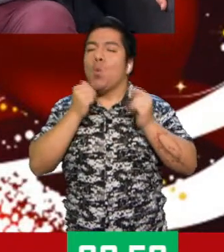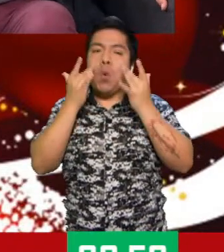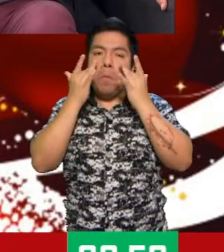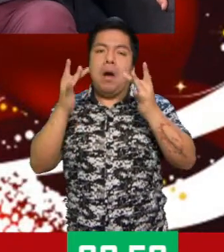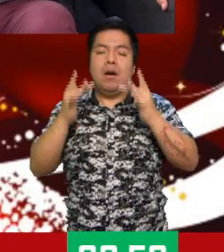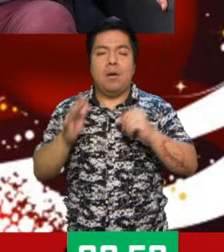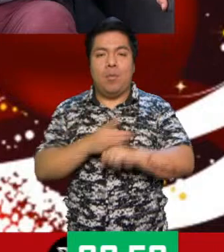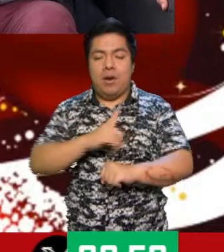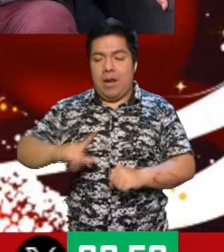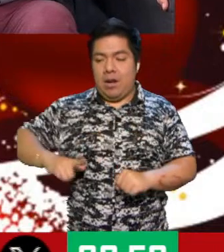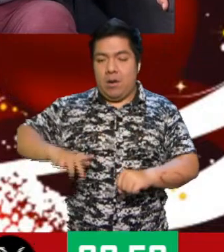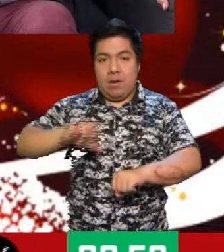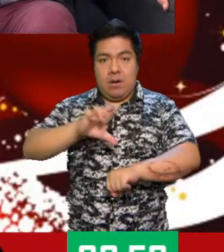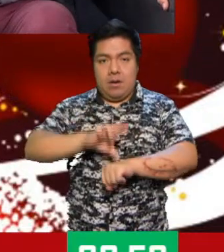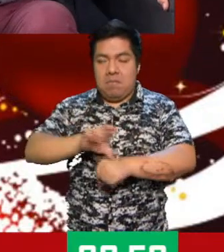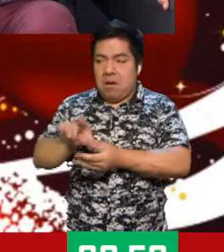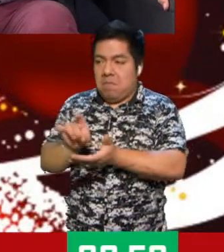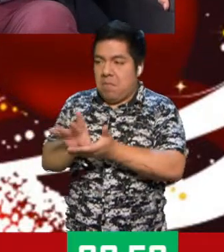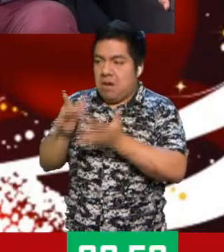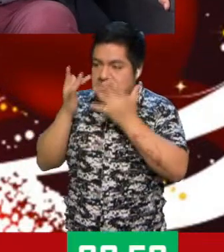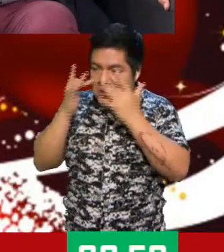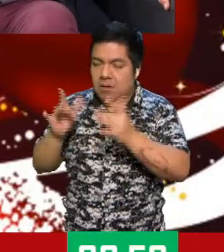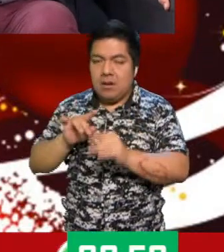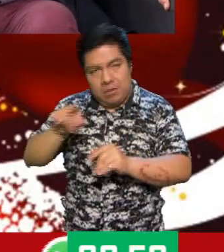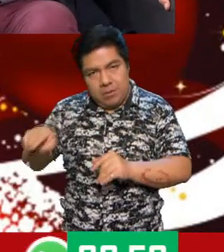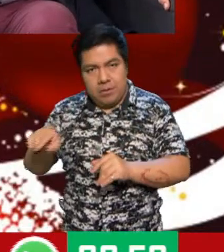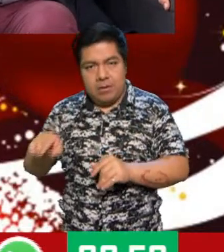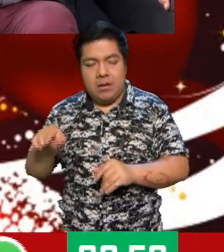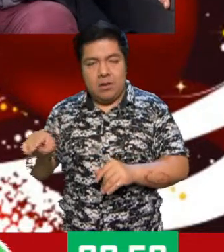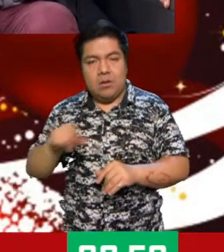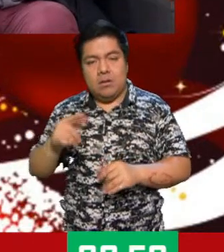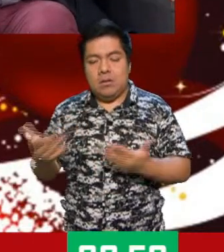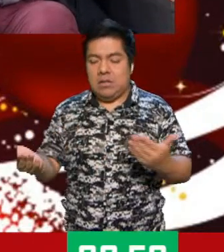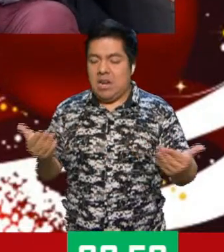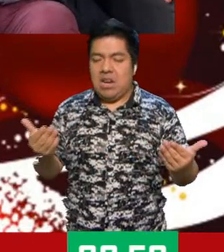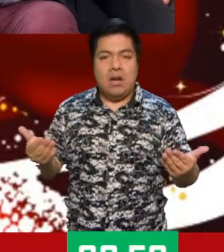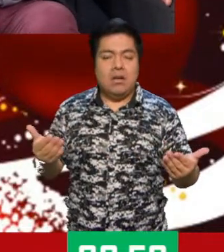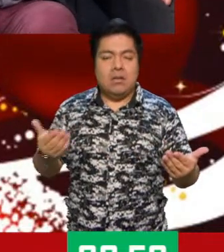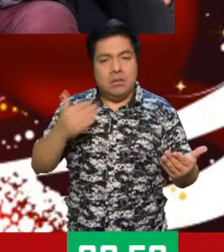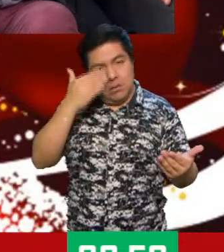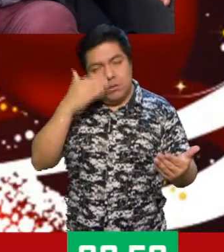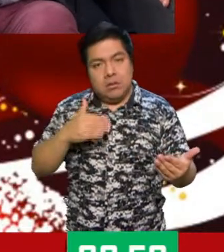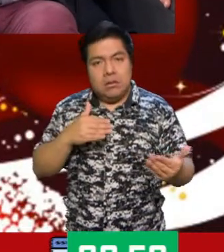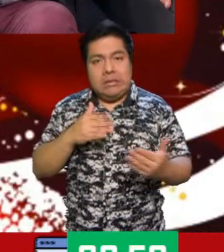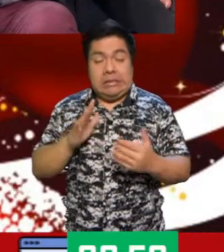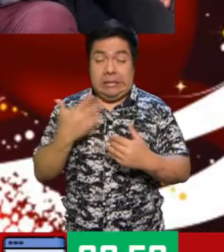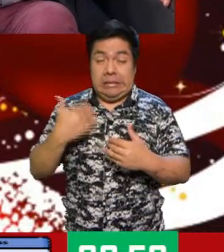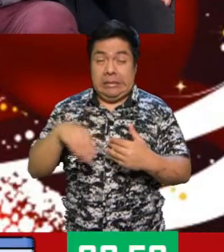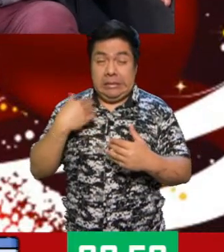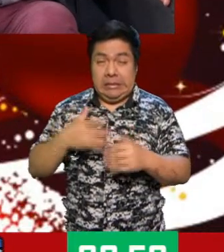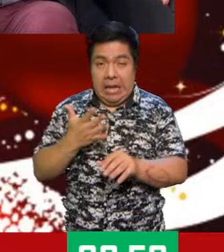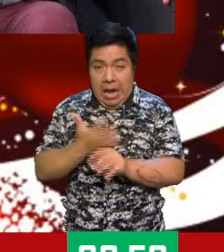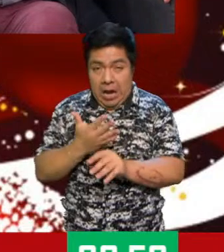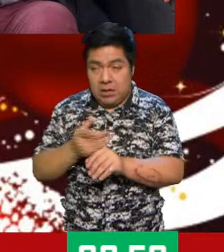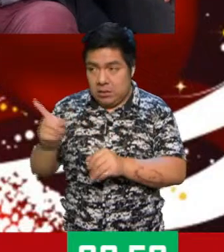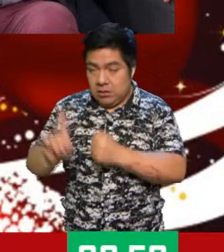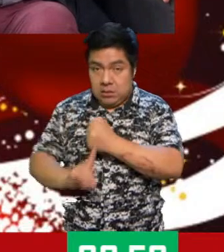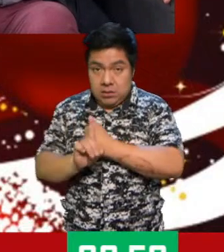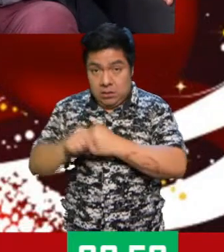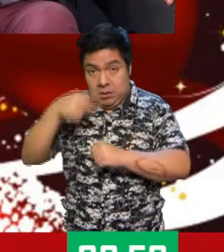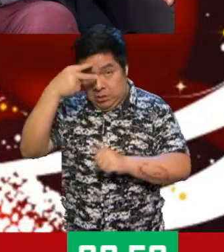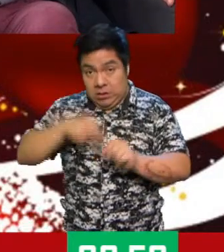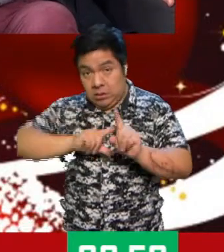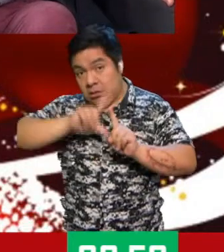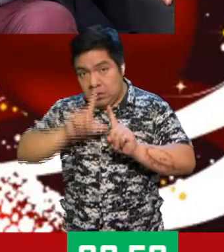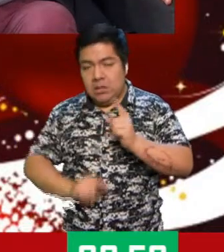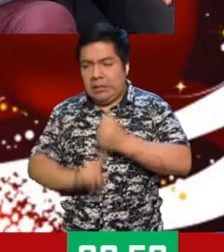propio gobernador. Son dos acciones que nos dejan ver la dimensión del problema que se enfrenta en México en